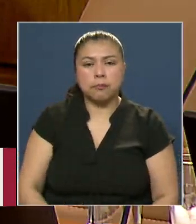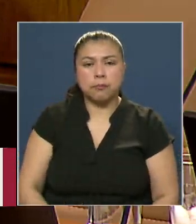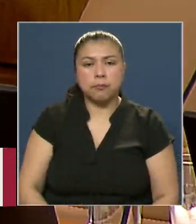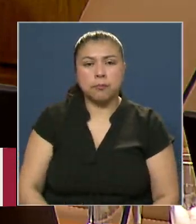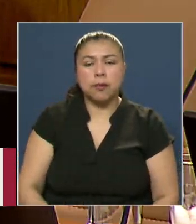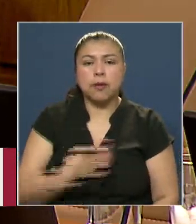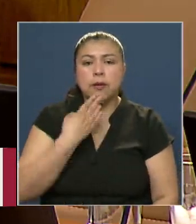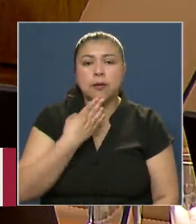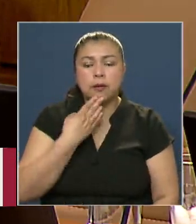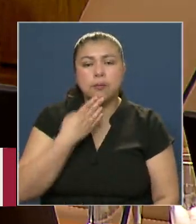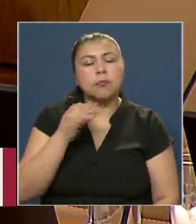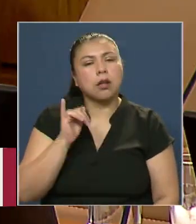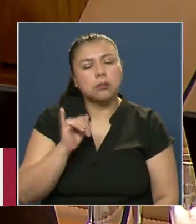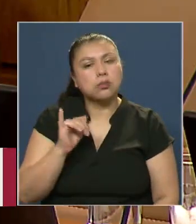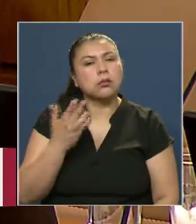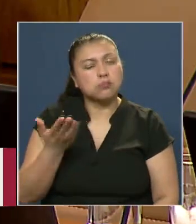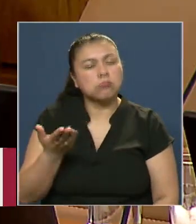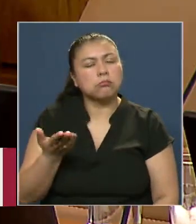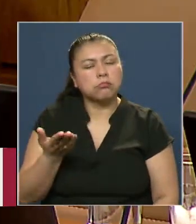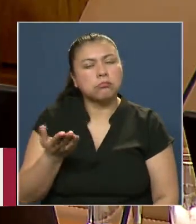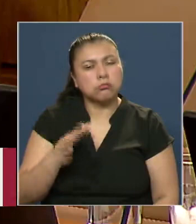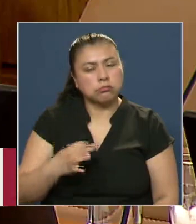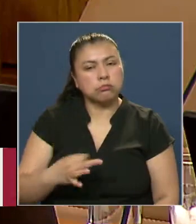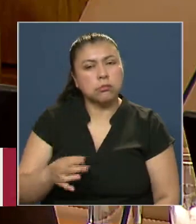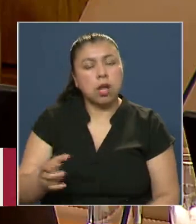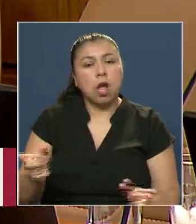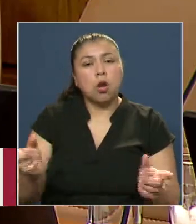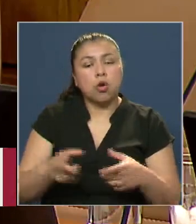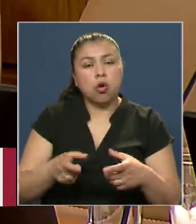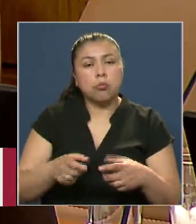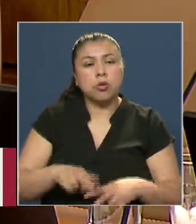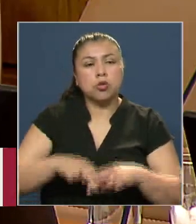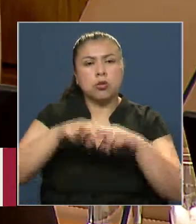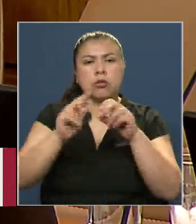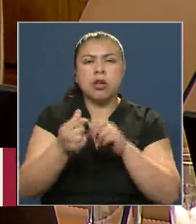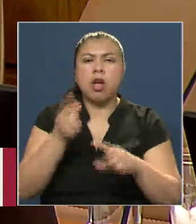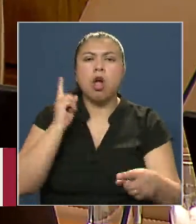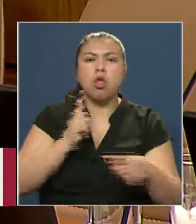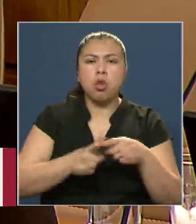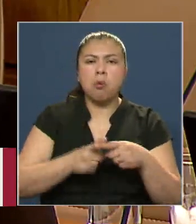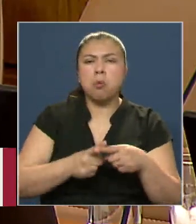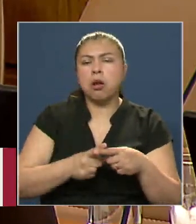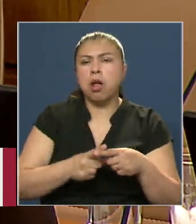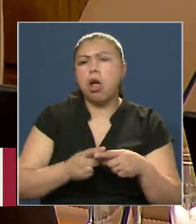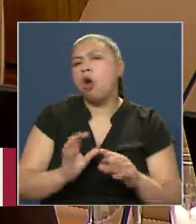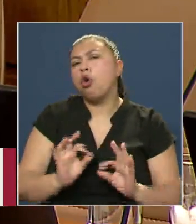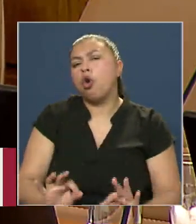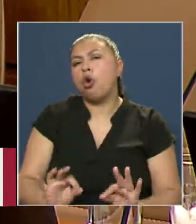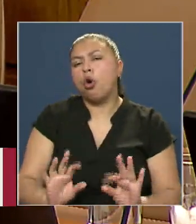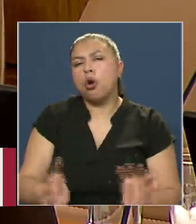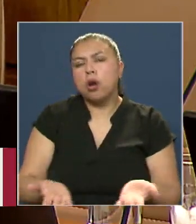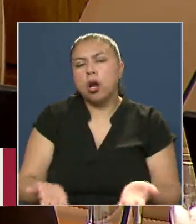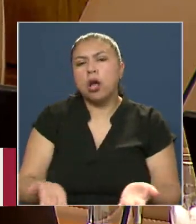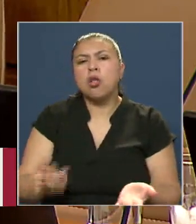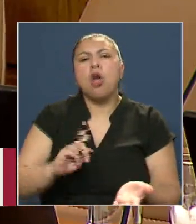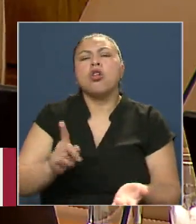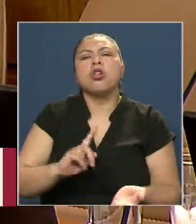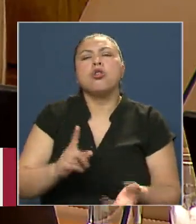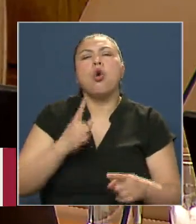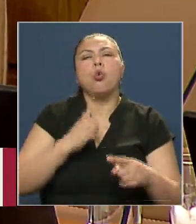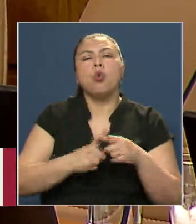Y también es un acierto que la Comisión de Hacienda le ponga el nombre que corresponde, po, y no un nombre de